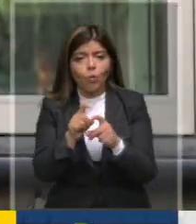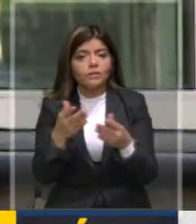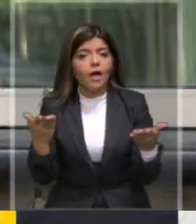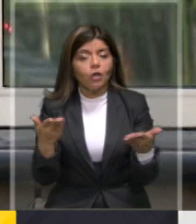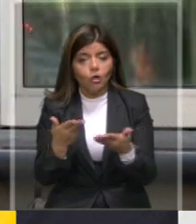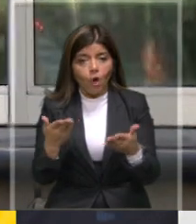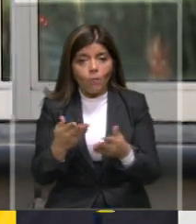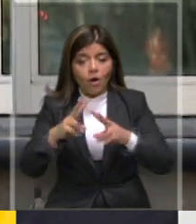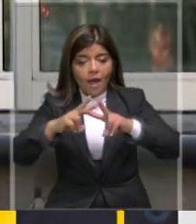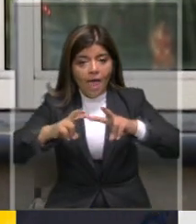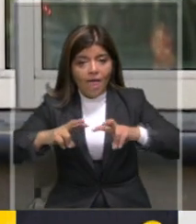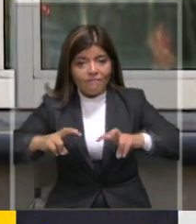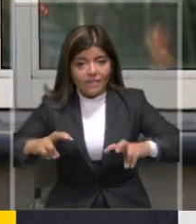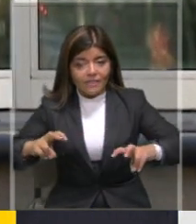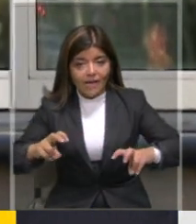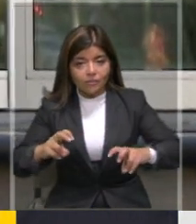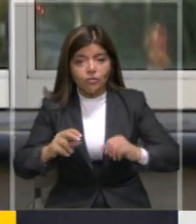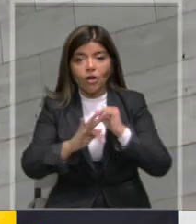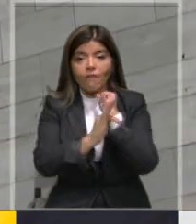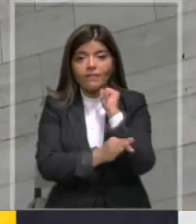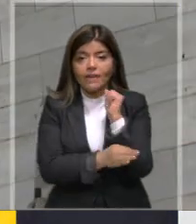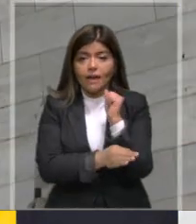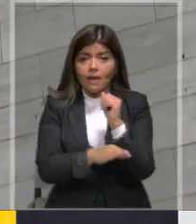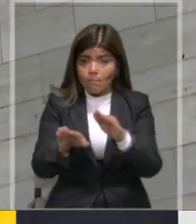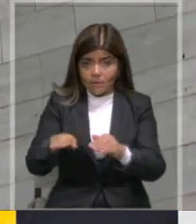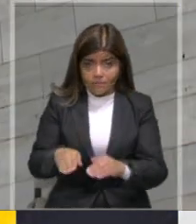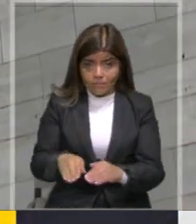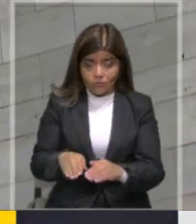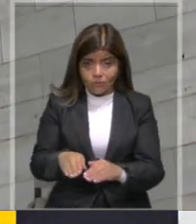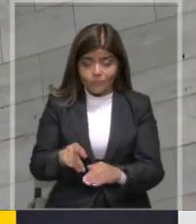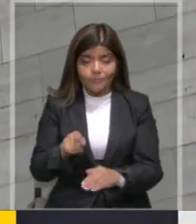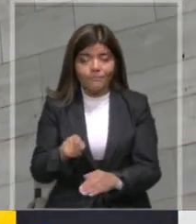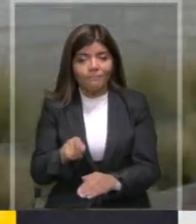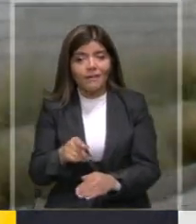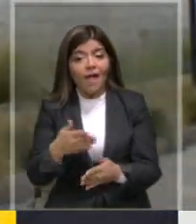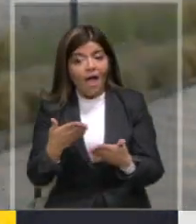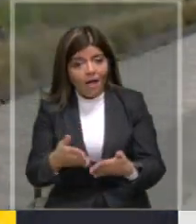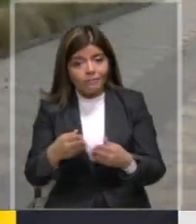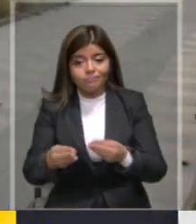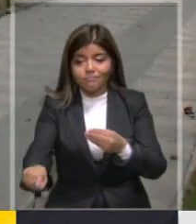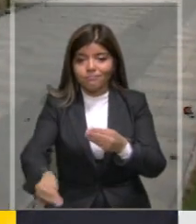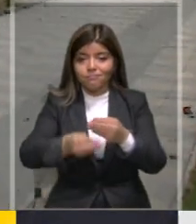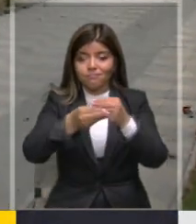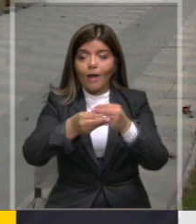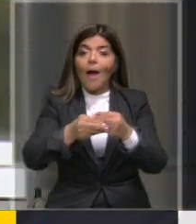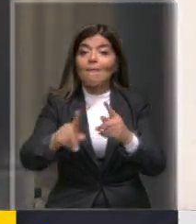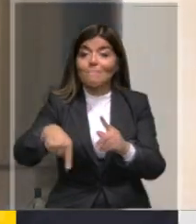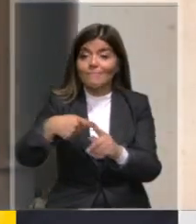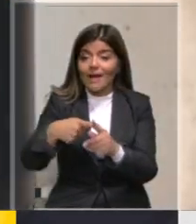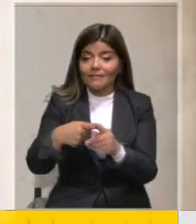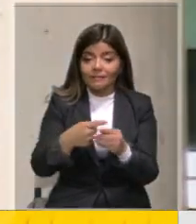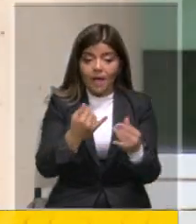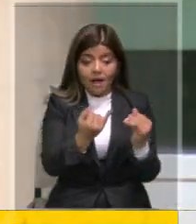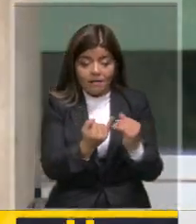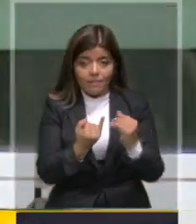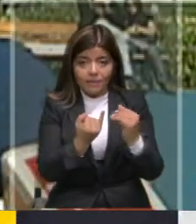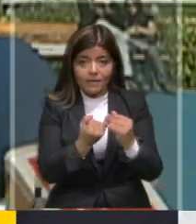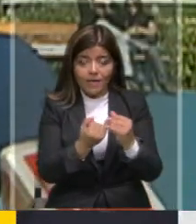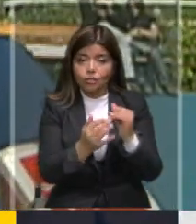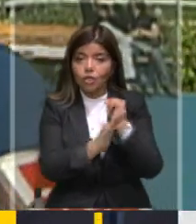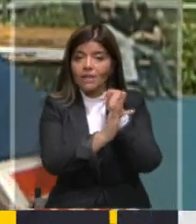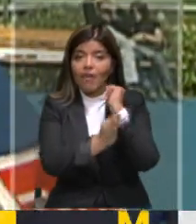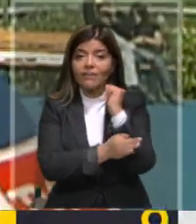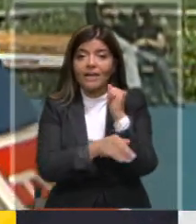a la investigación que lleva adelante la fiscalía Por cierto va a comenzar a formar parte de la investigación que tiene a cargo la fiscalía